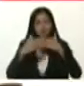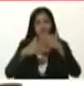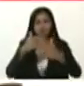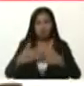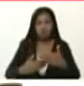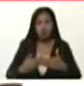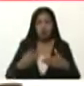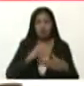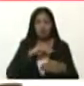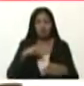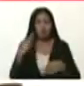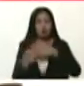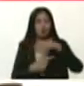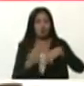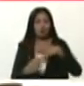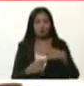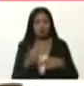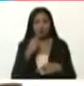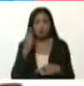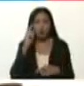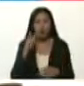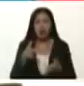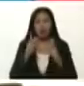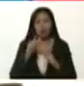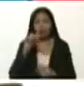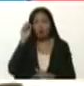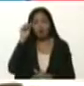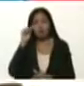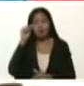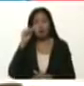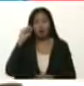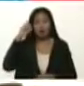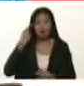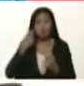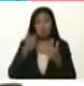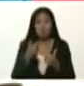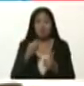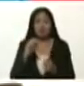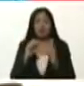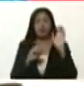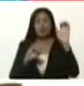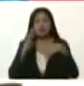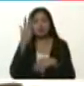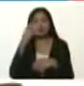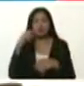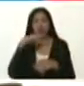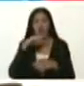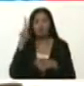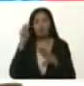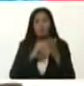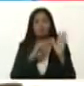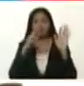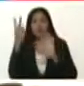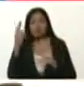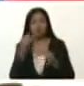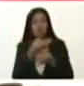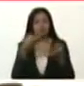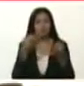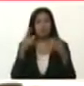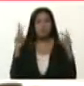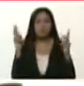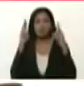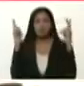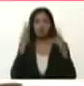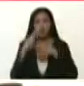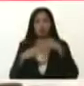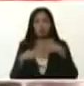avanzando en revolución. ¿Tenemos listo el video? Recordemos, muy bien, 15 de octubre de 2017, tremenda victoria de la revolución.